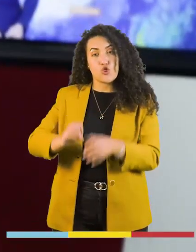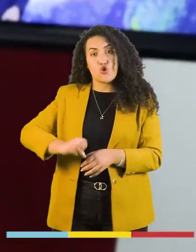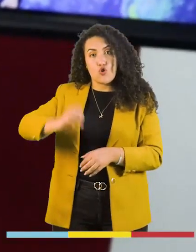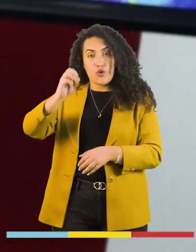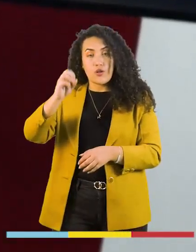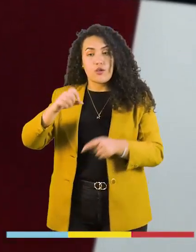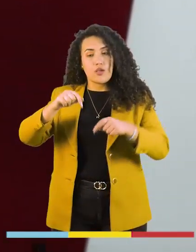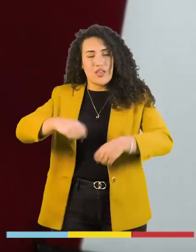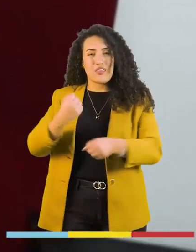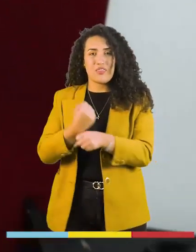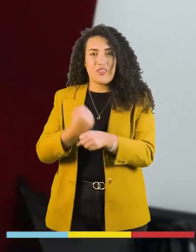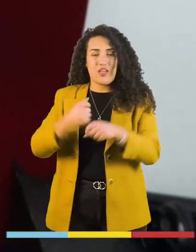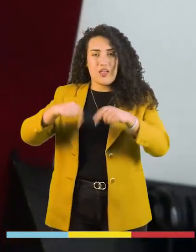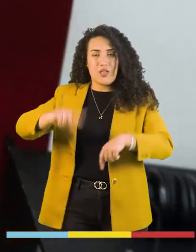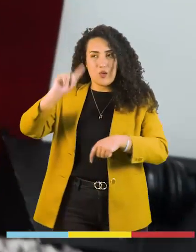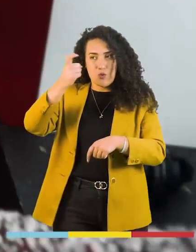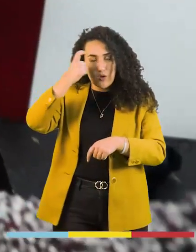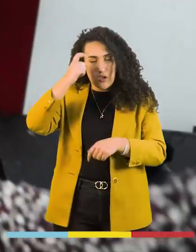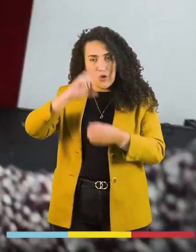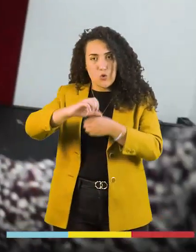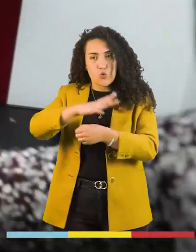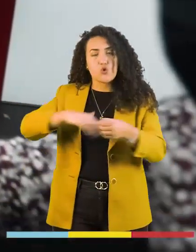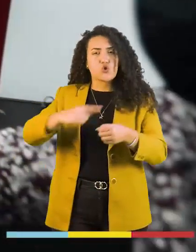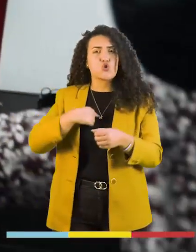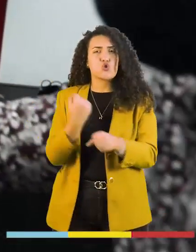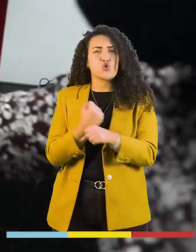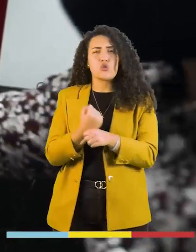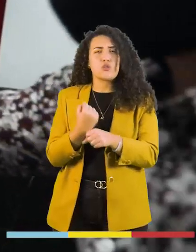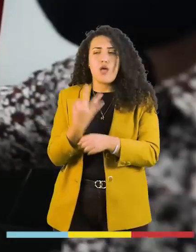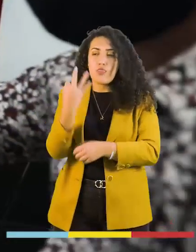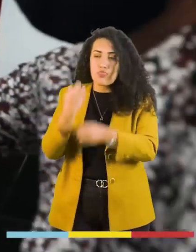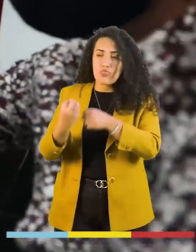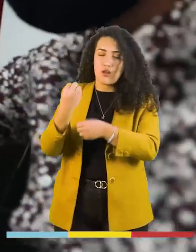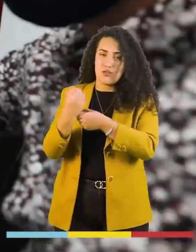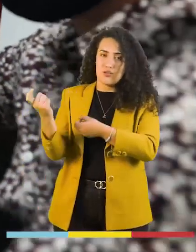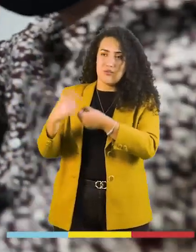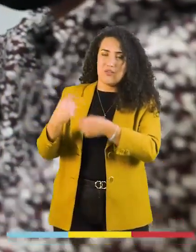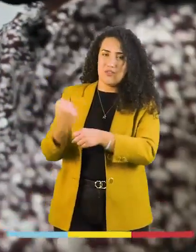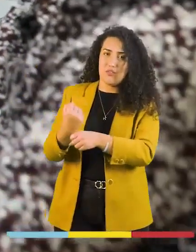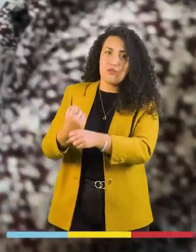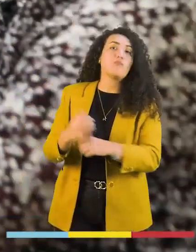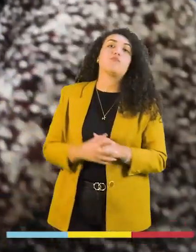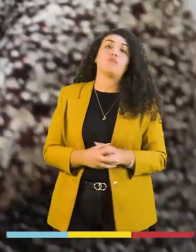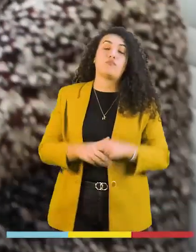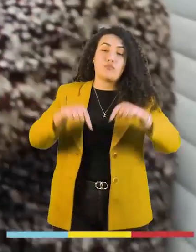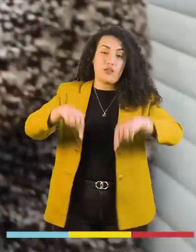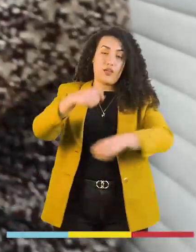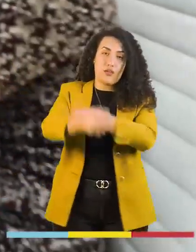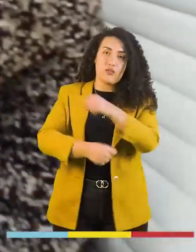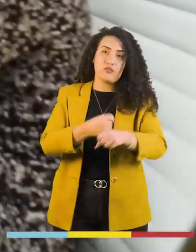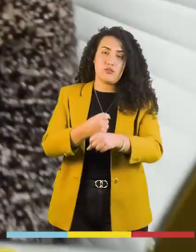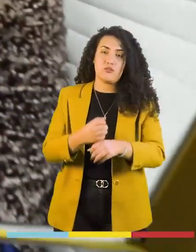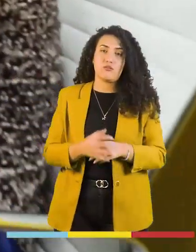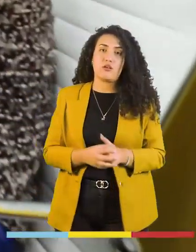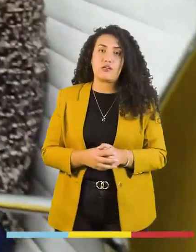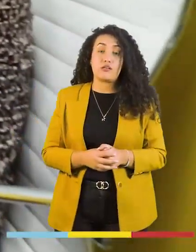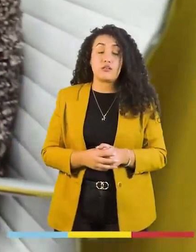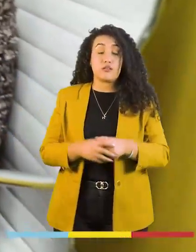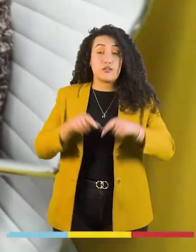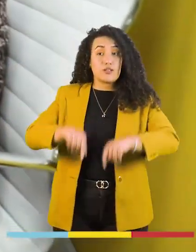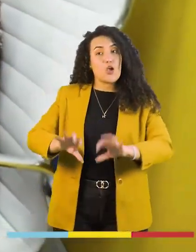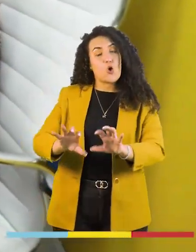año, al empezar a sacar a la emisora de aquí de la Gobernación, de los estudios, y llevarla a los